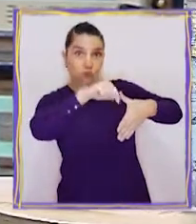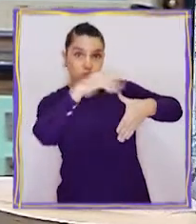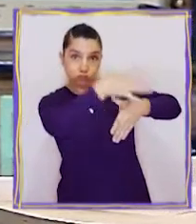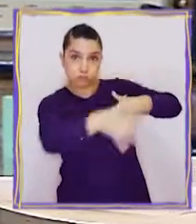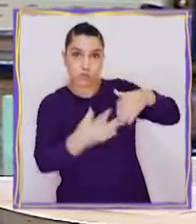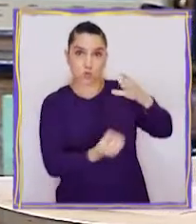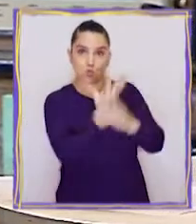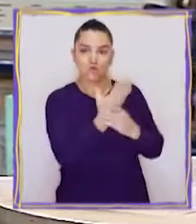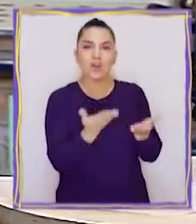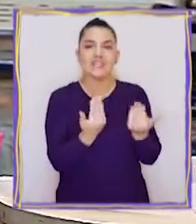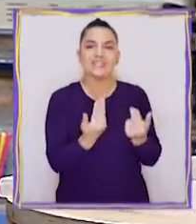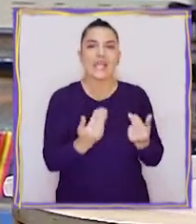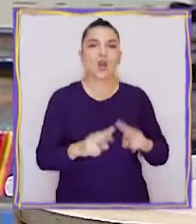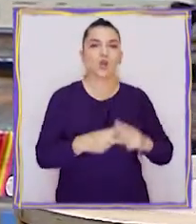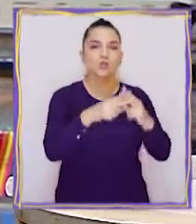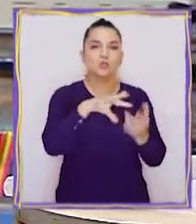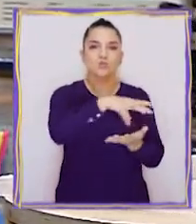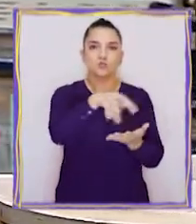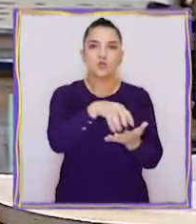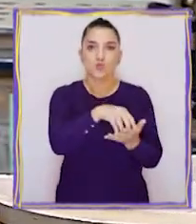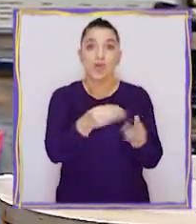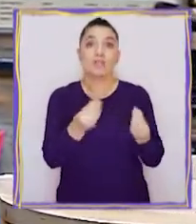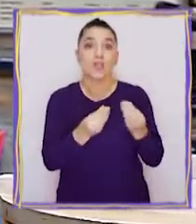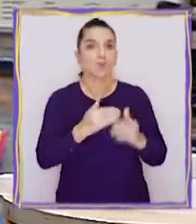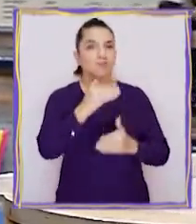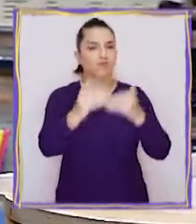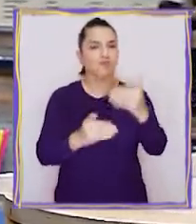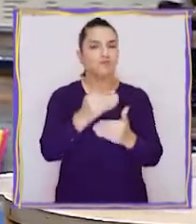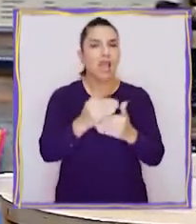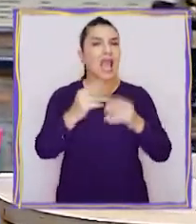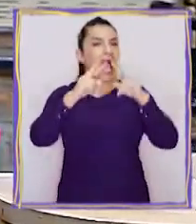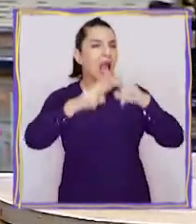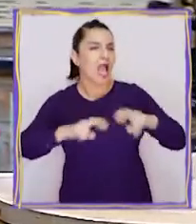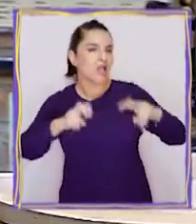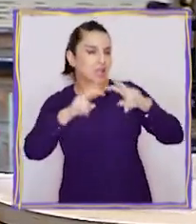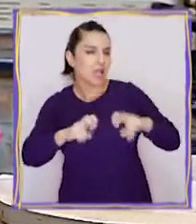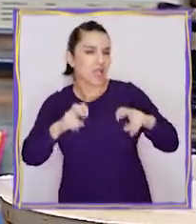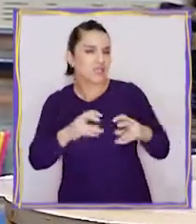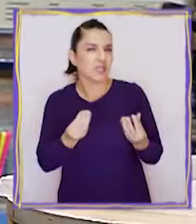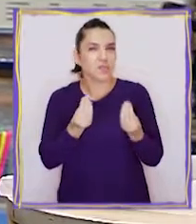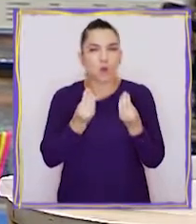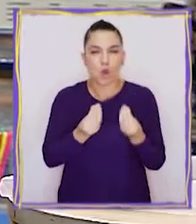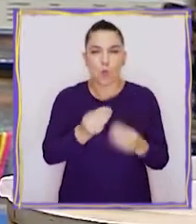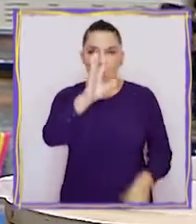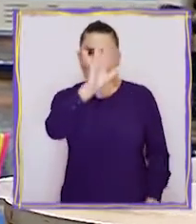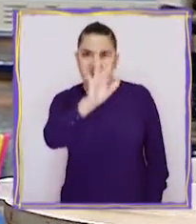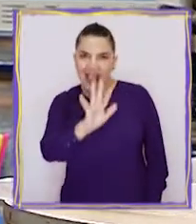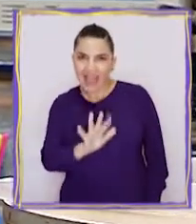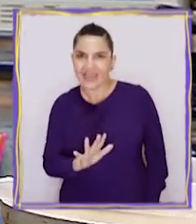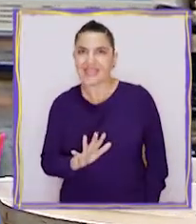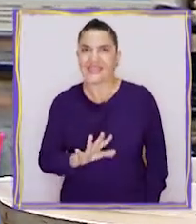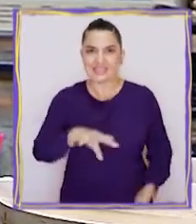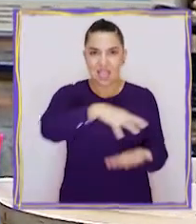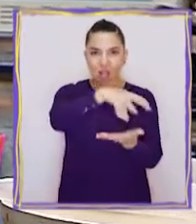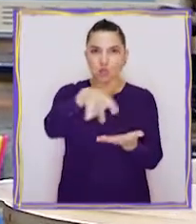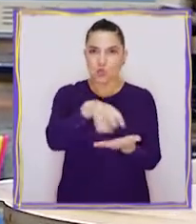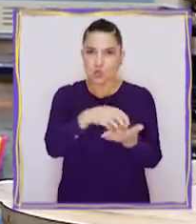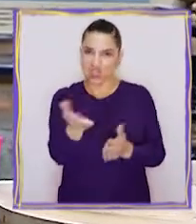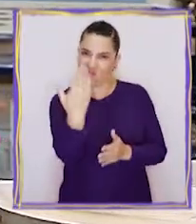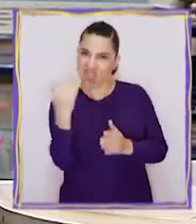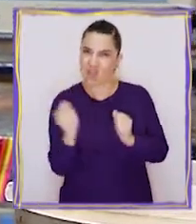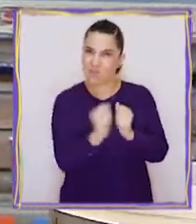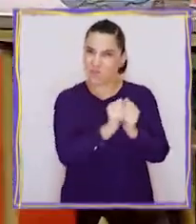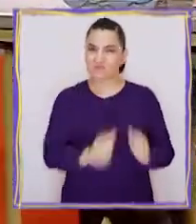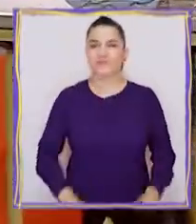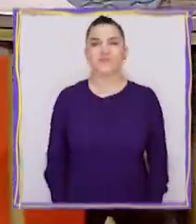nuevo, necesita fundar ciudades y que éstas funcionaran. Analicemos un poco cuáles eran las características de estas